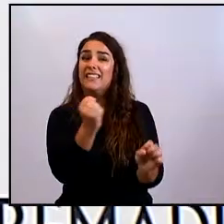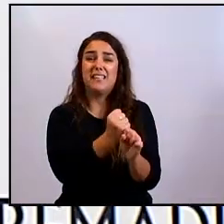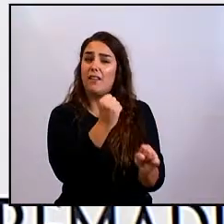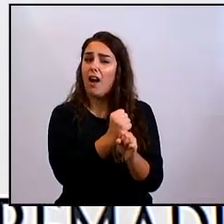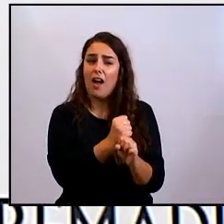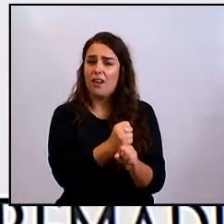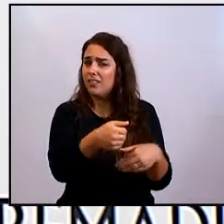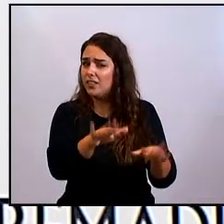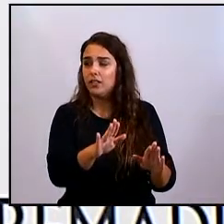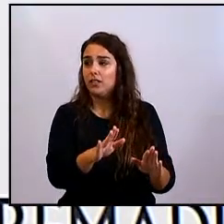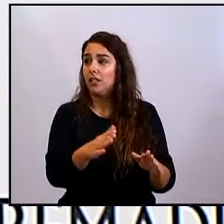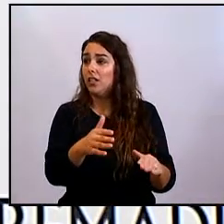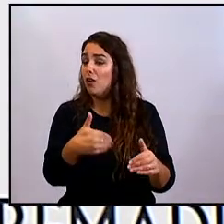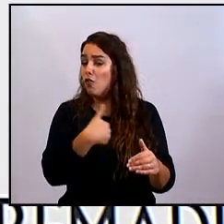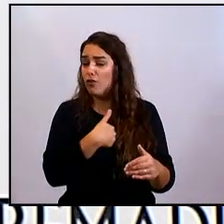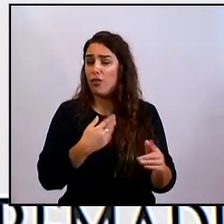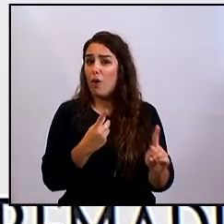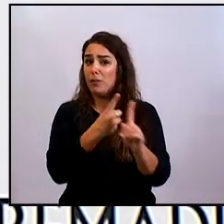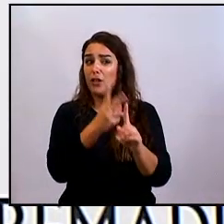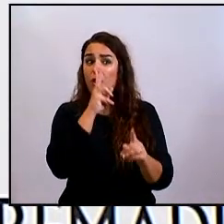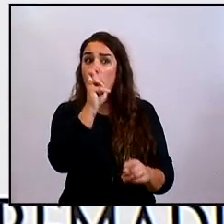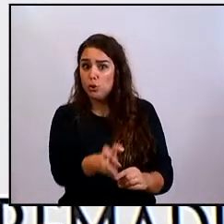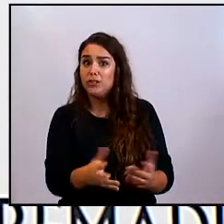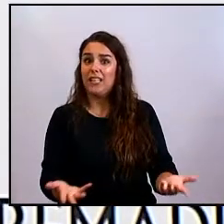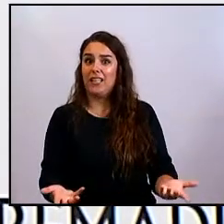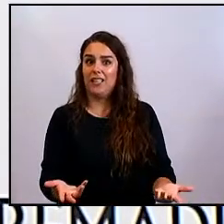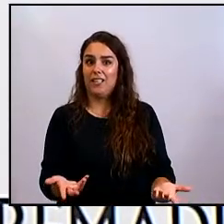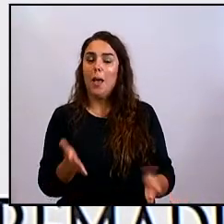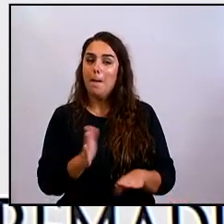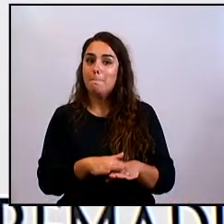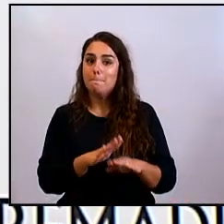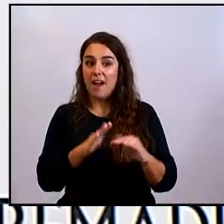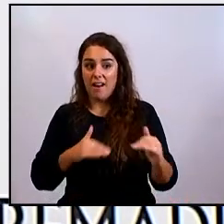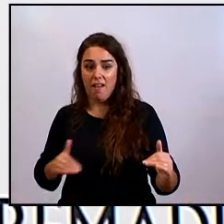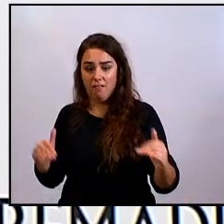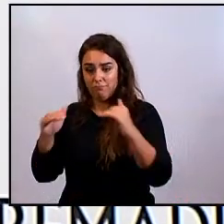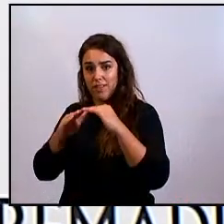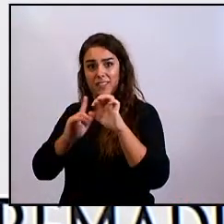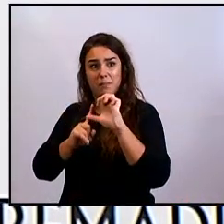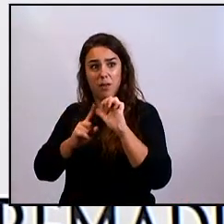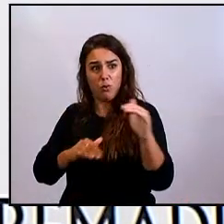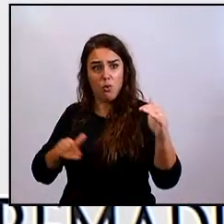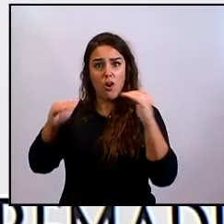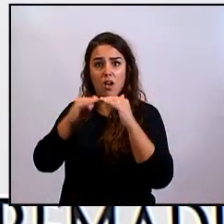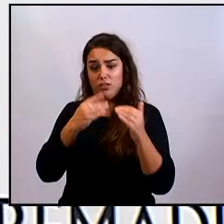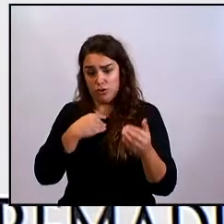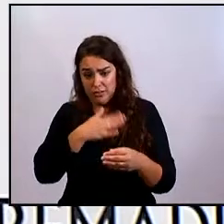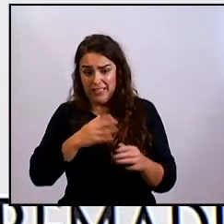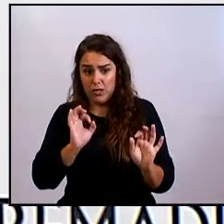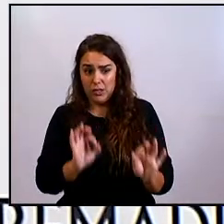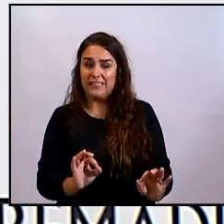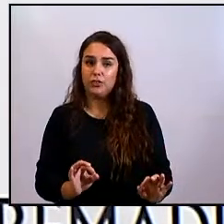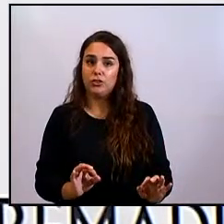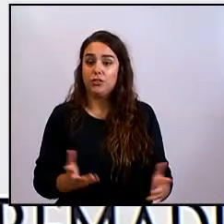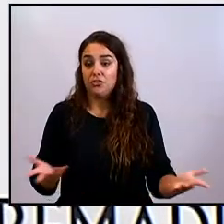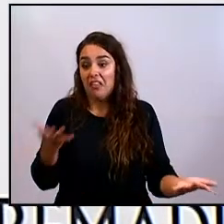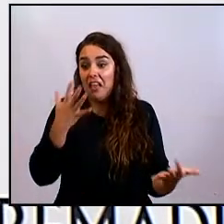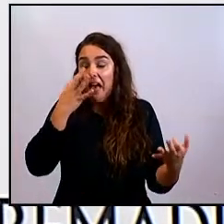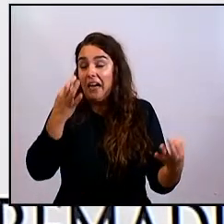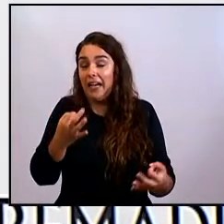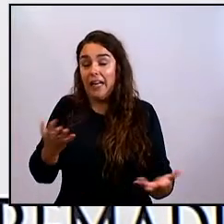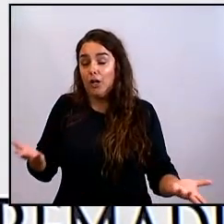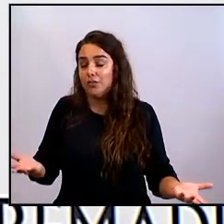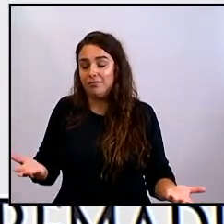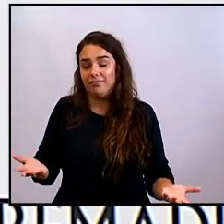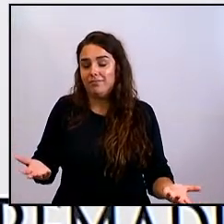una oposición útil y constructiva y que esté a la altura de los extremeños, que es lo que esperamos todos. Yo creo que